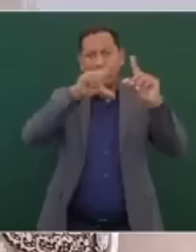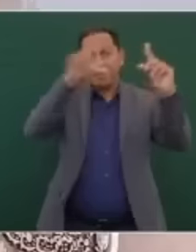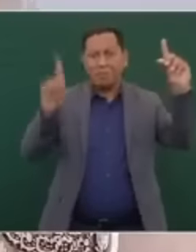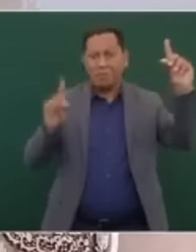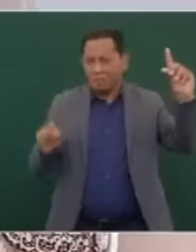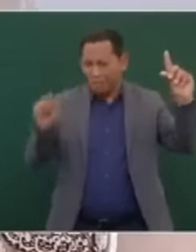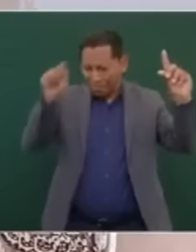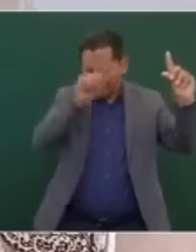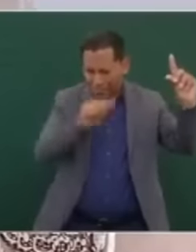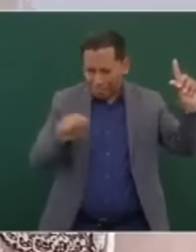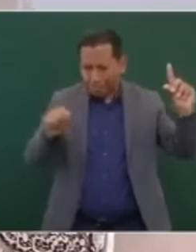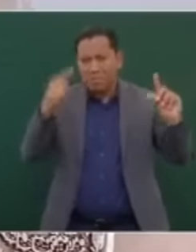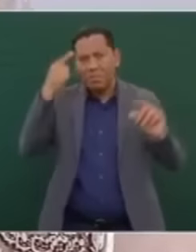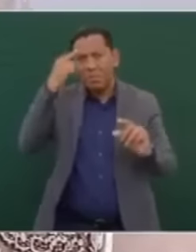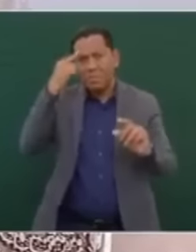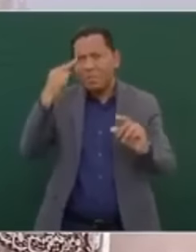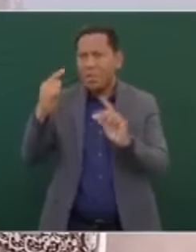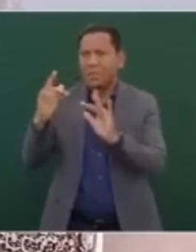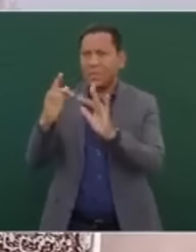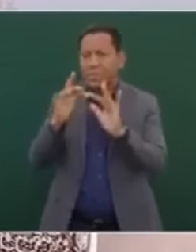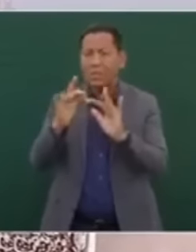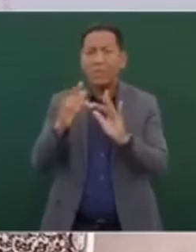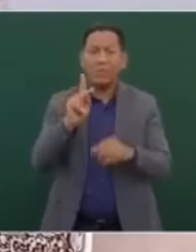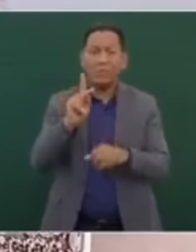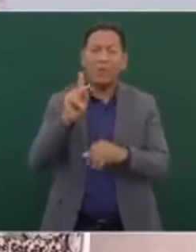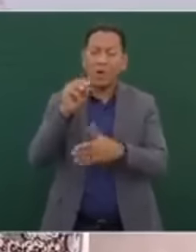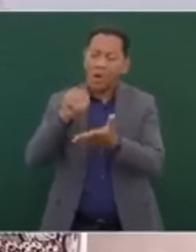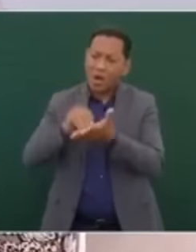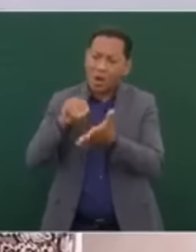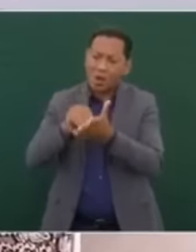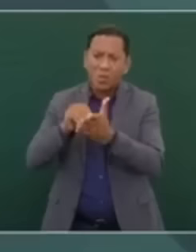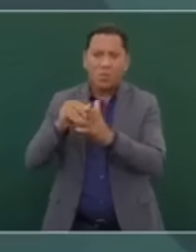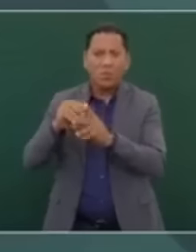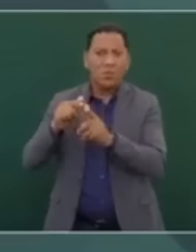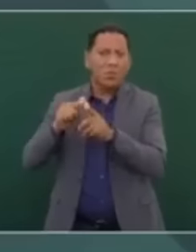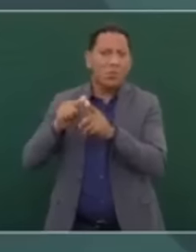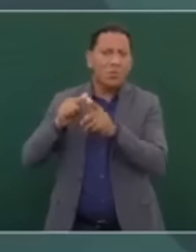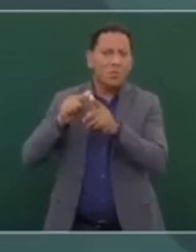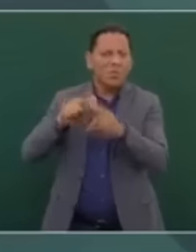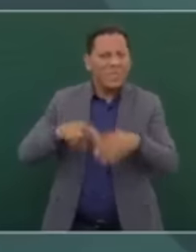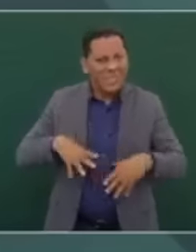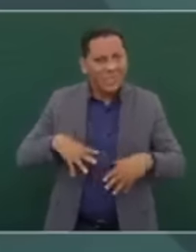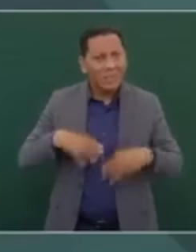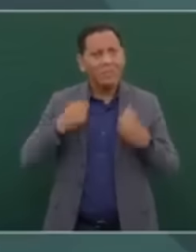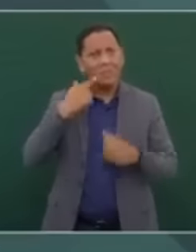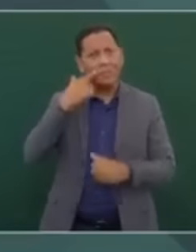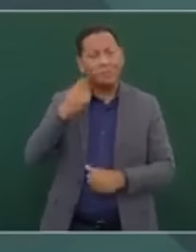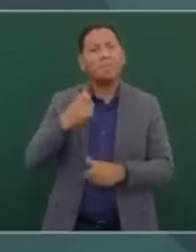tiempo. Nada más que, como somos perseverantes,